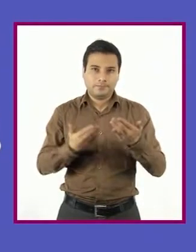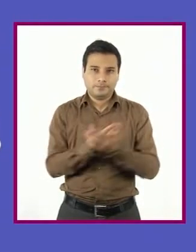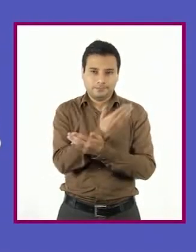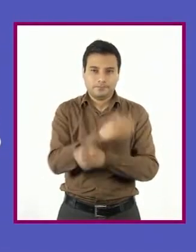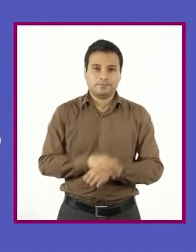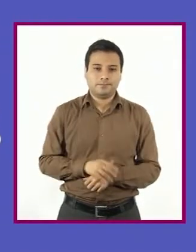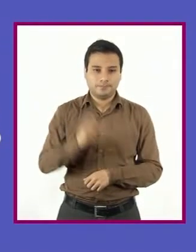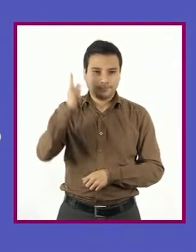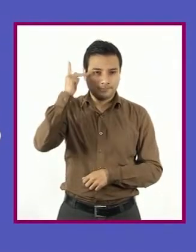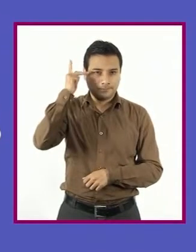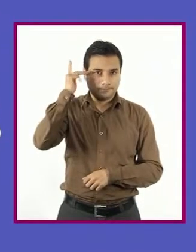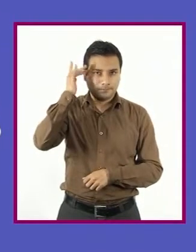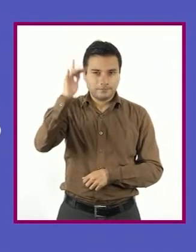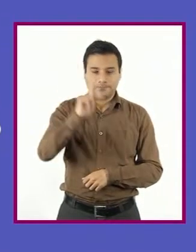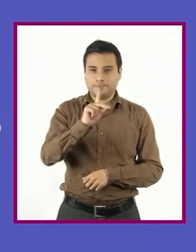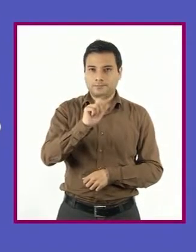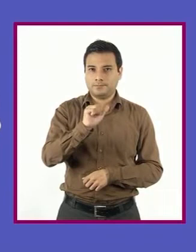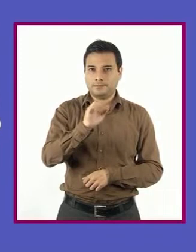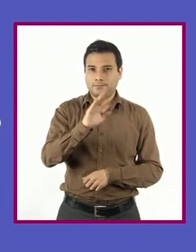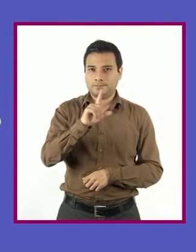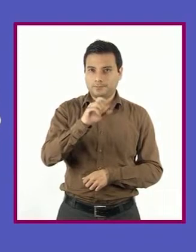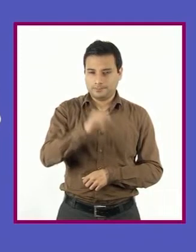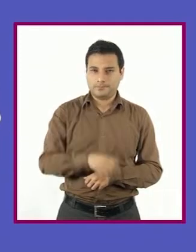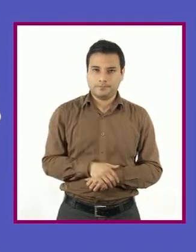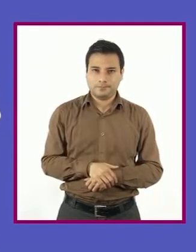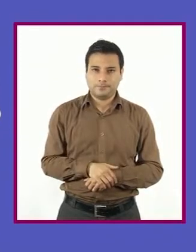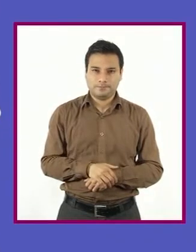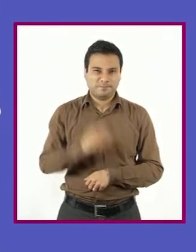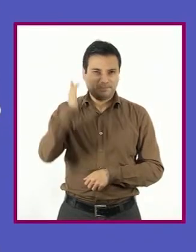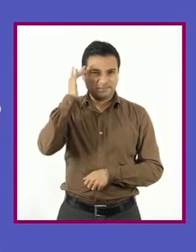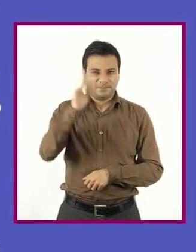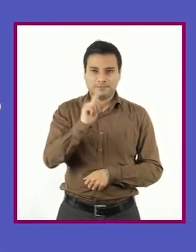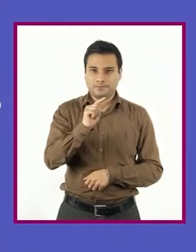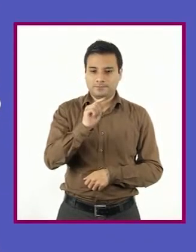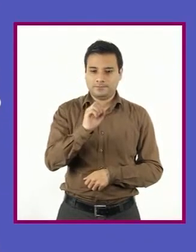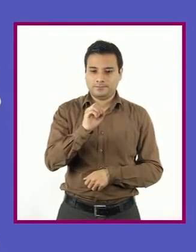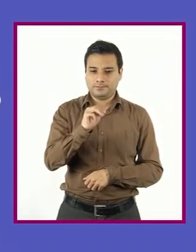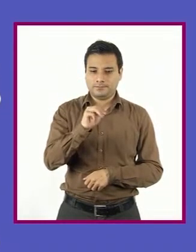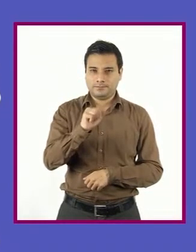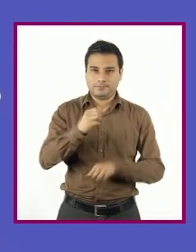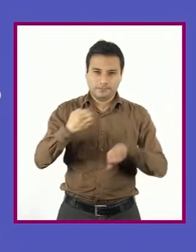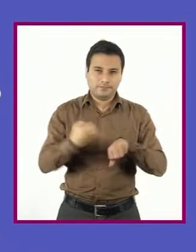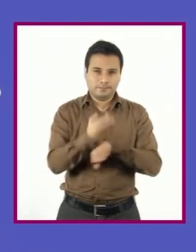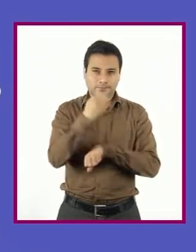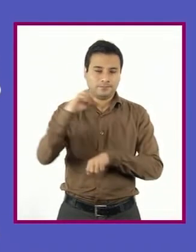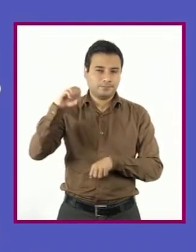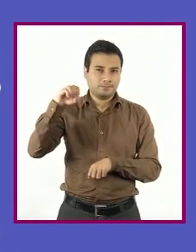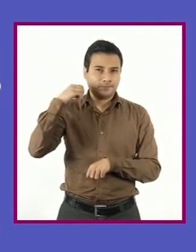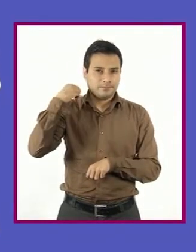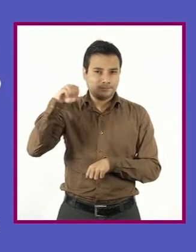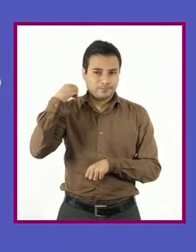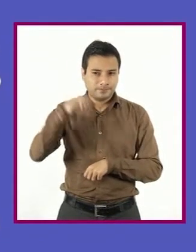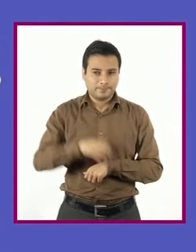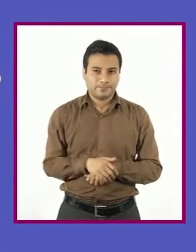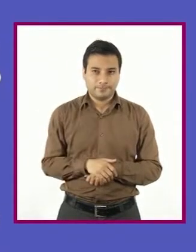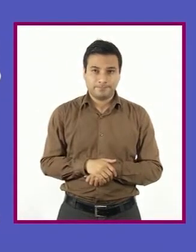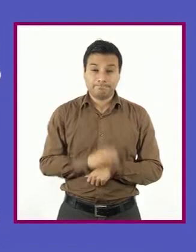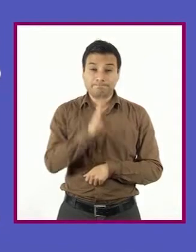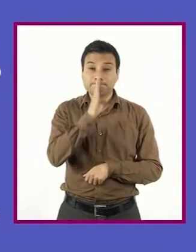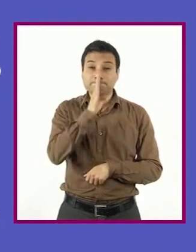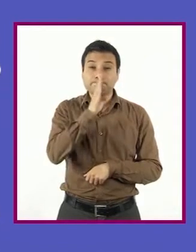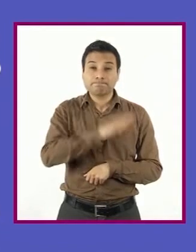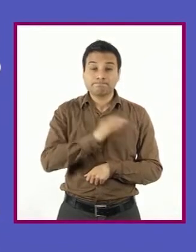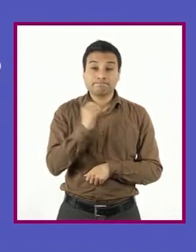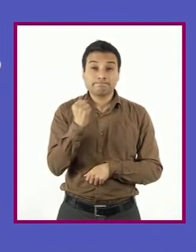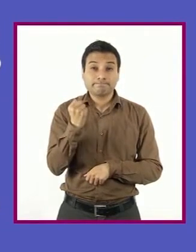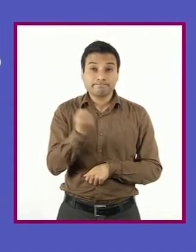San Pablo, Guelatau, de la jurisdicción de Santo Tomás, Ixtlán, en el estado de Oaxaca. Tuve la desgracia de